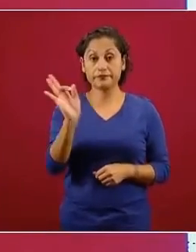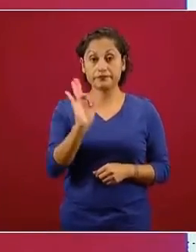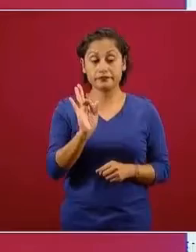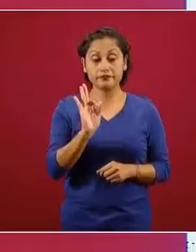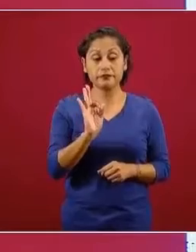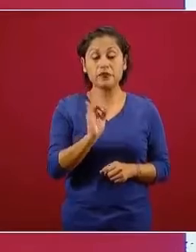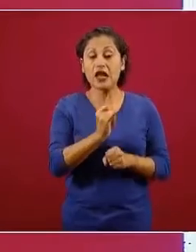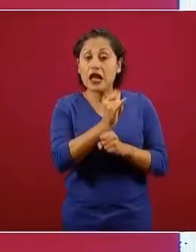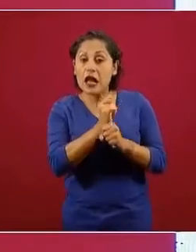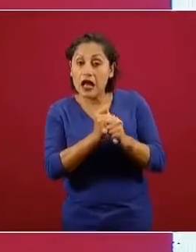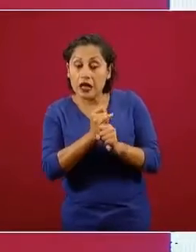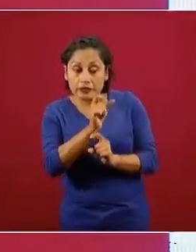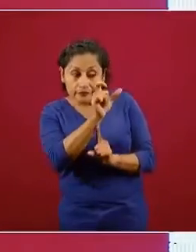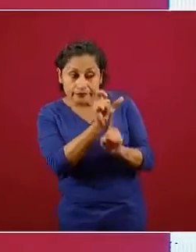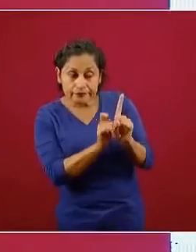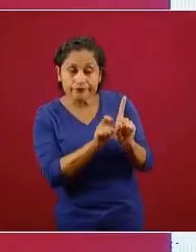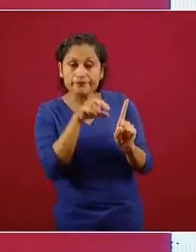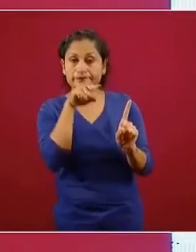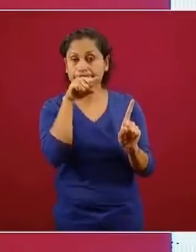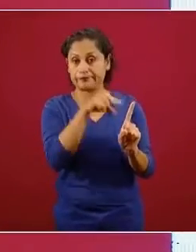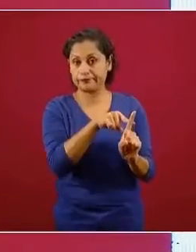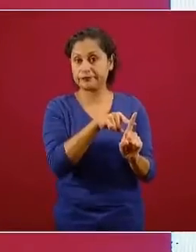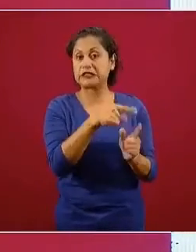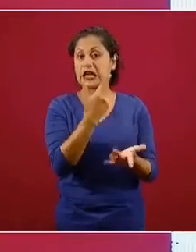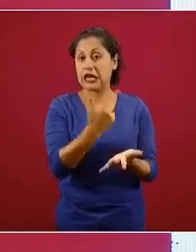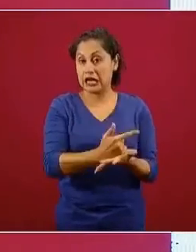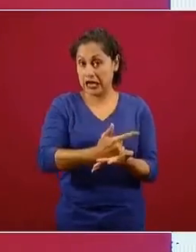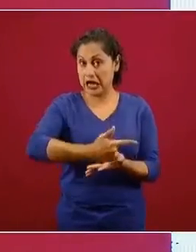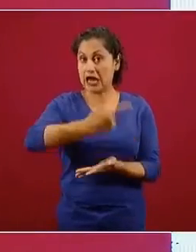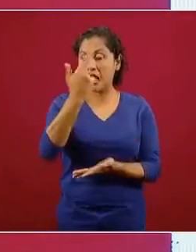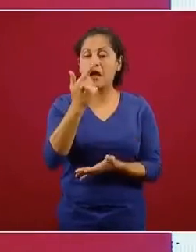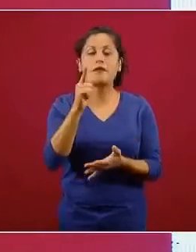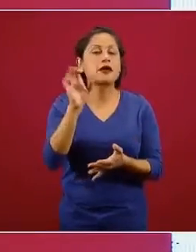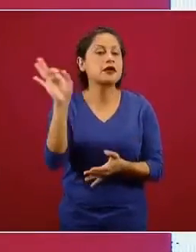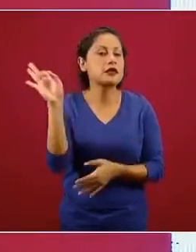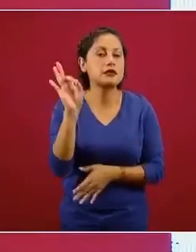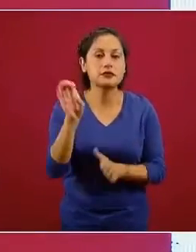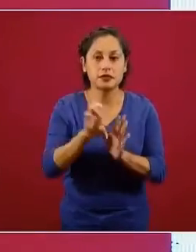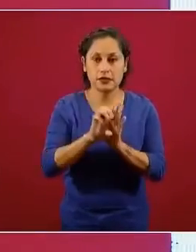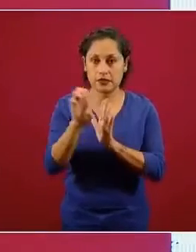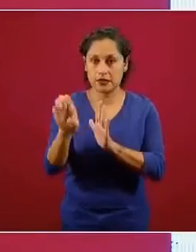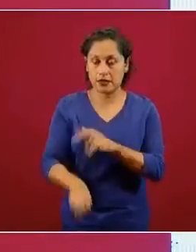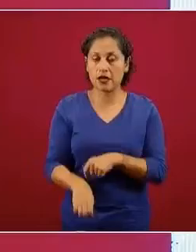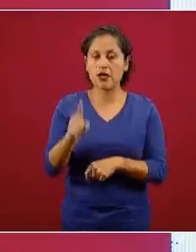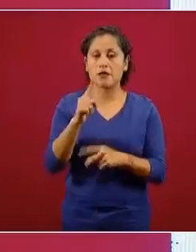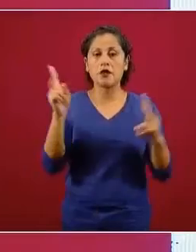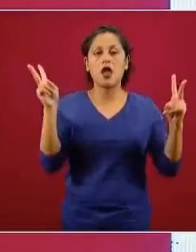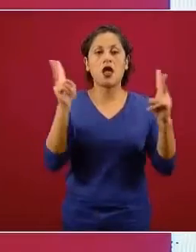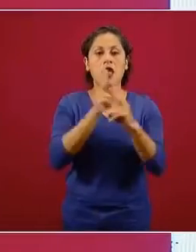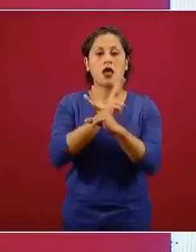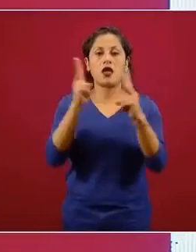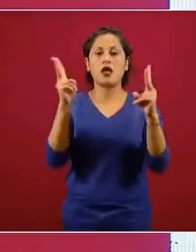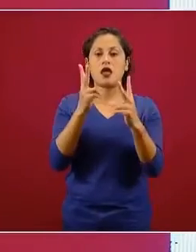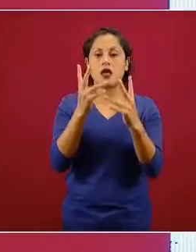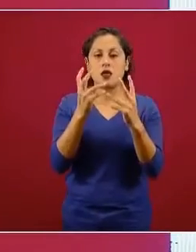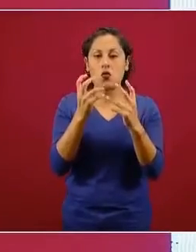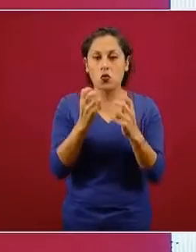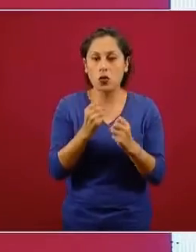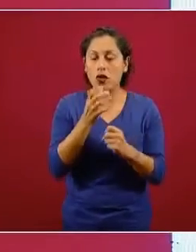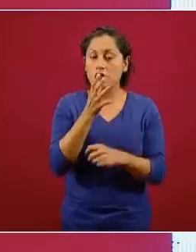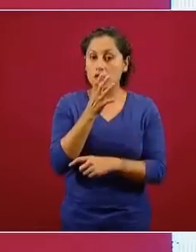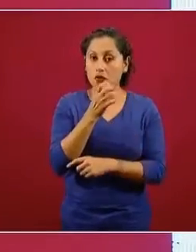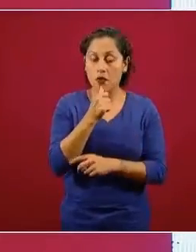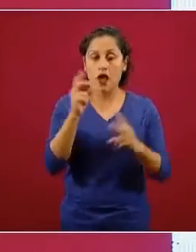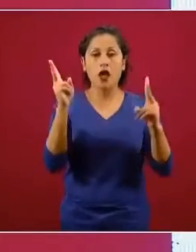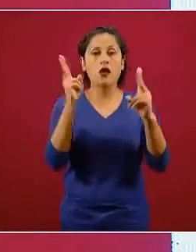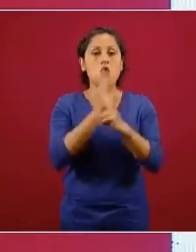tiene síntomas de gravedad, por ejemplo, dificultad respiratoria, no puede